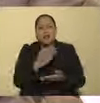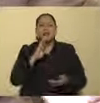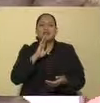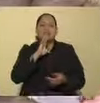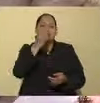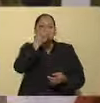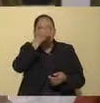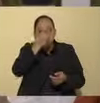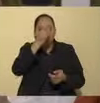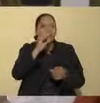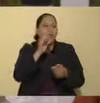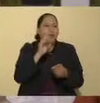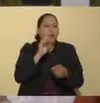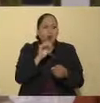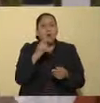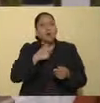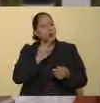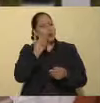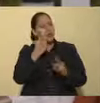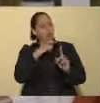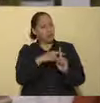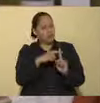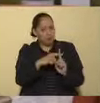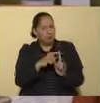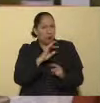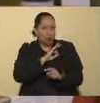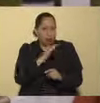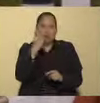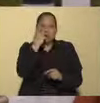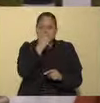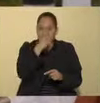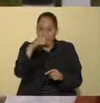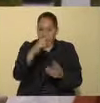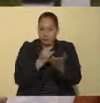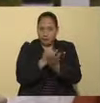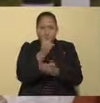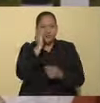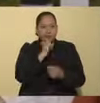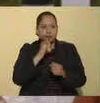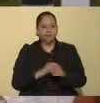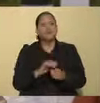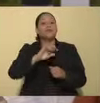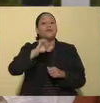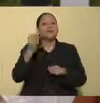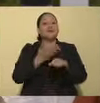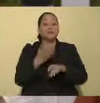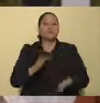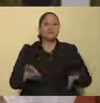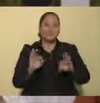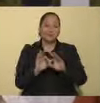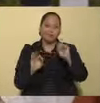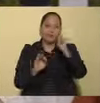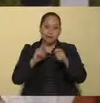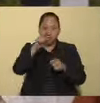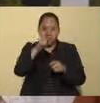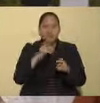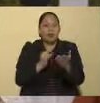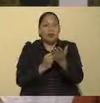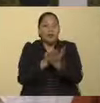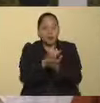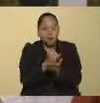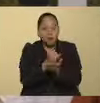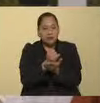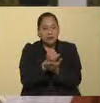aspecto o nuestra condición funcional. Esa es la indicación. Y la otra muy importante es que cuando vayamos a tomar una